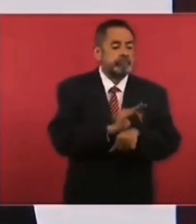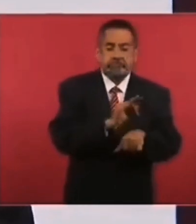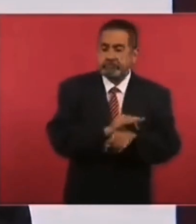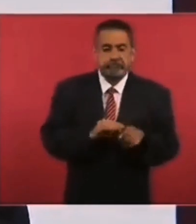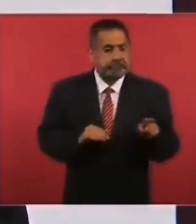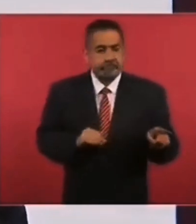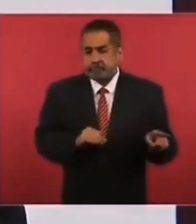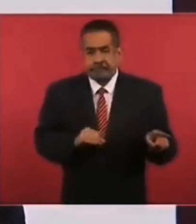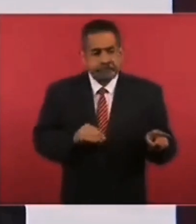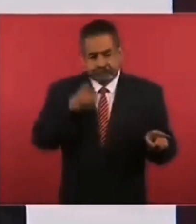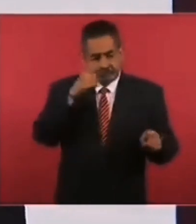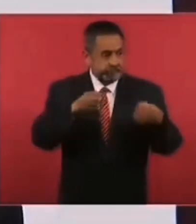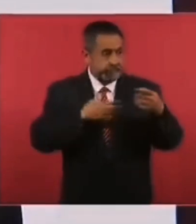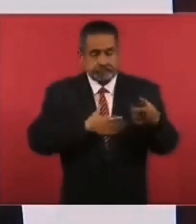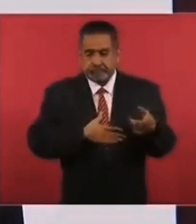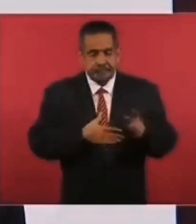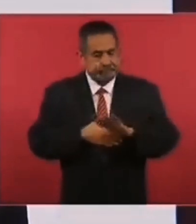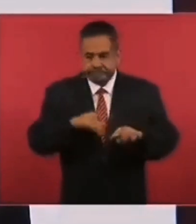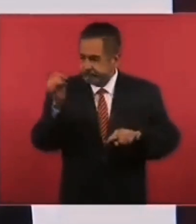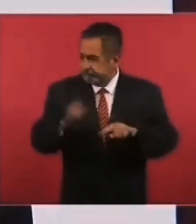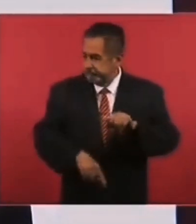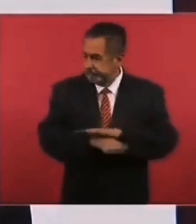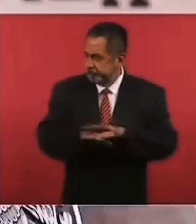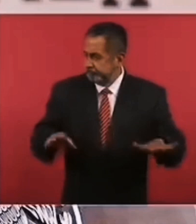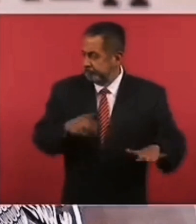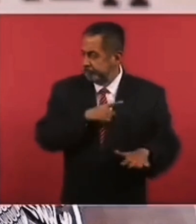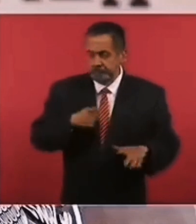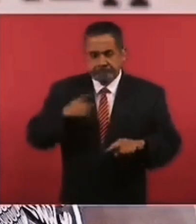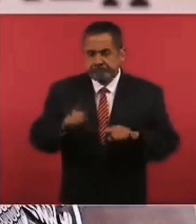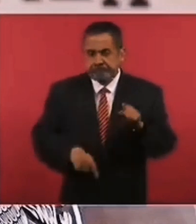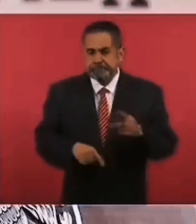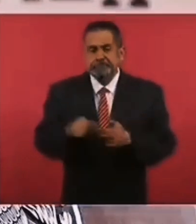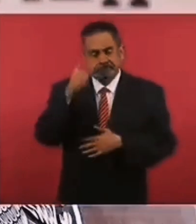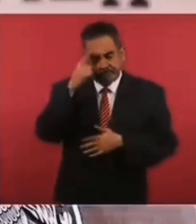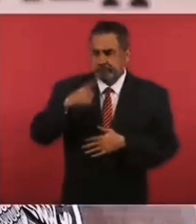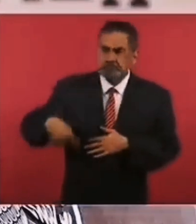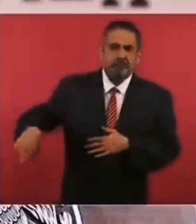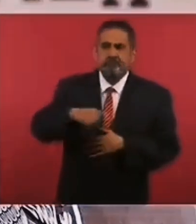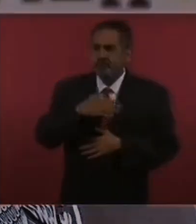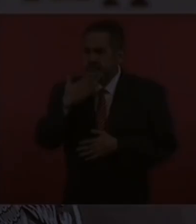en la Administración de Justicia debe erradicarse de nuestra nación para beneficio de todos los mexicanos.